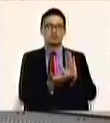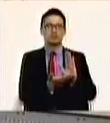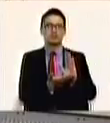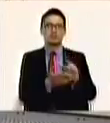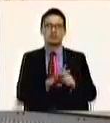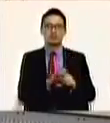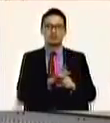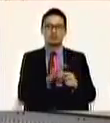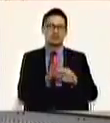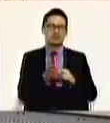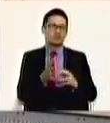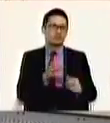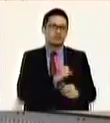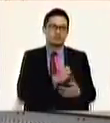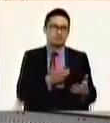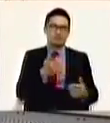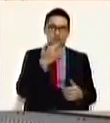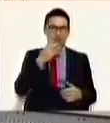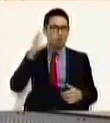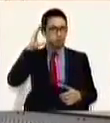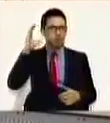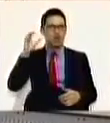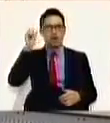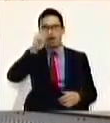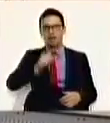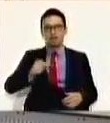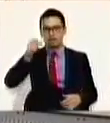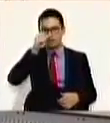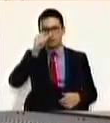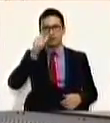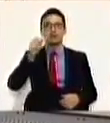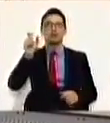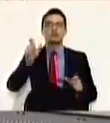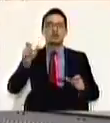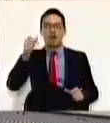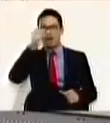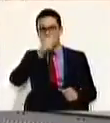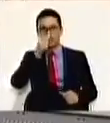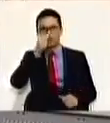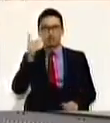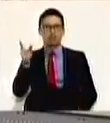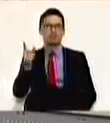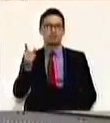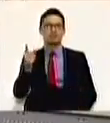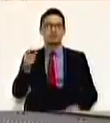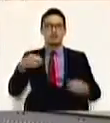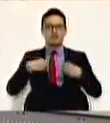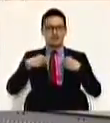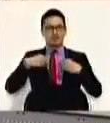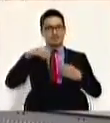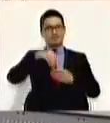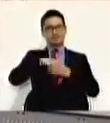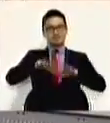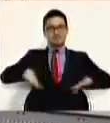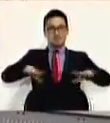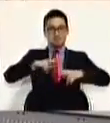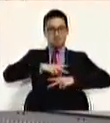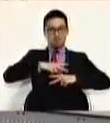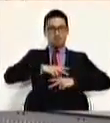casi que al absurdo en África, doctor Aston. Tiene a los africanos viviendo en medio de plantaciones que no les pertenecen a los